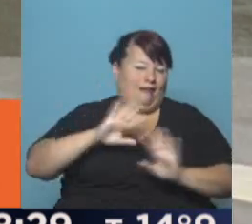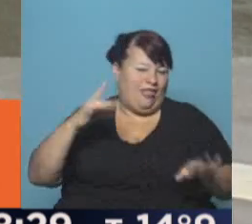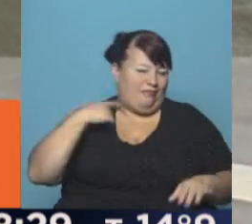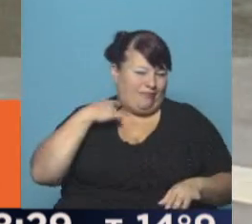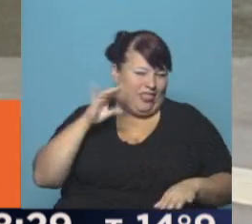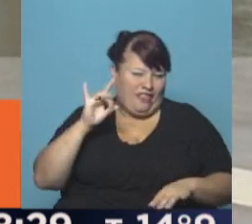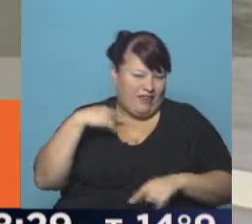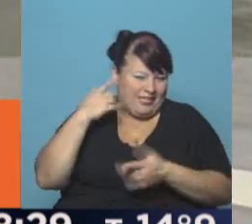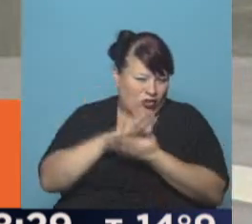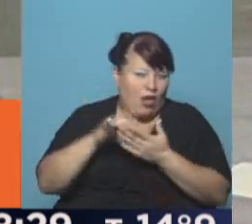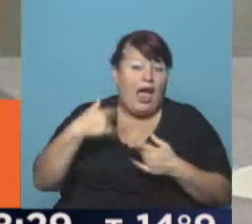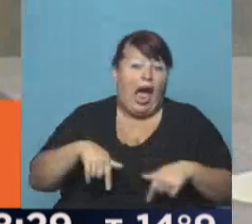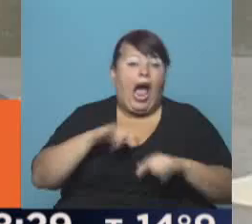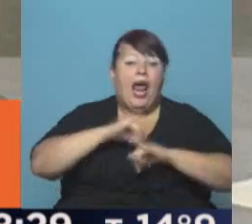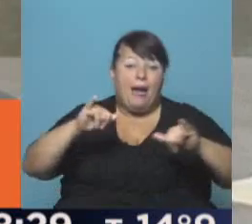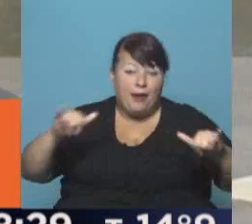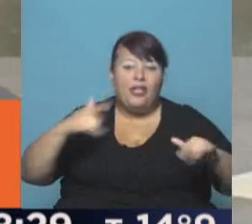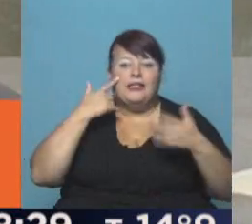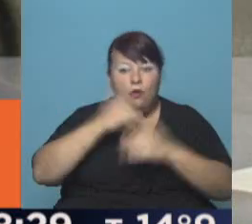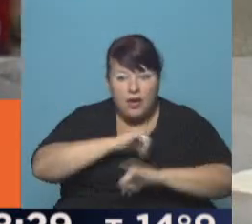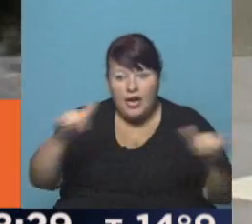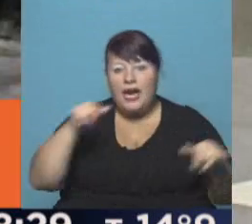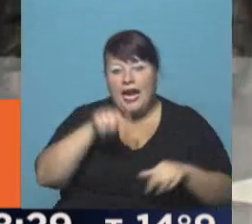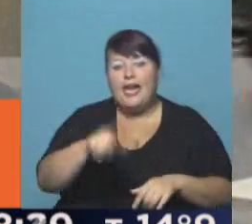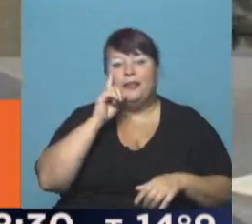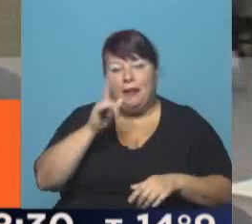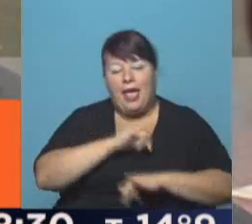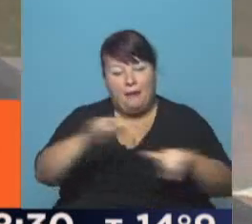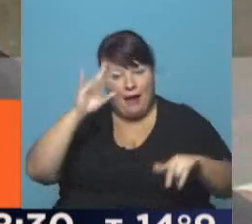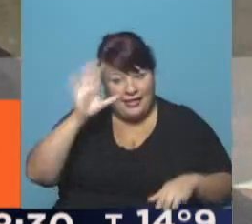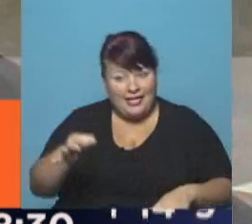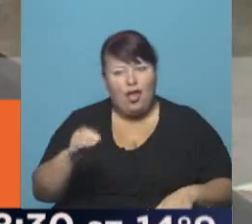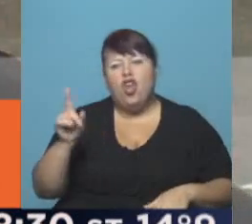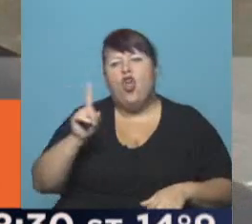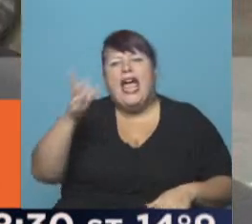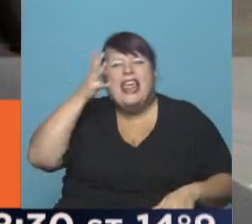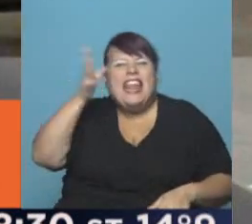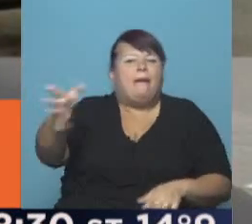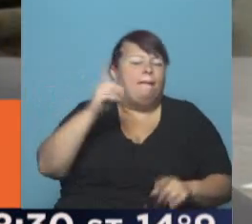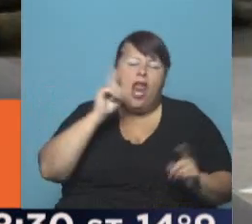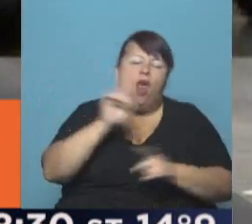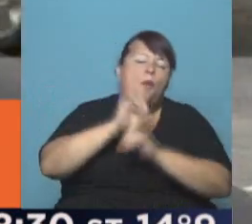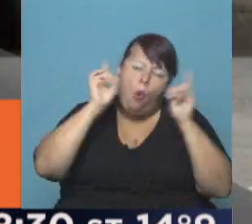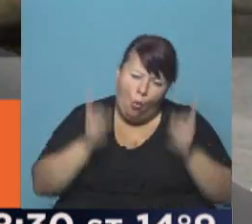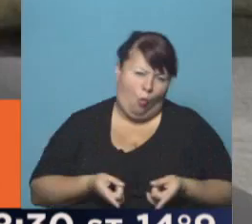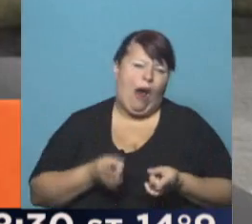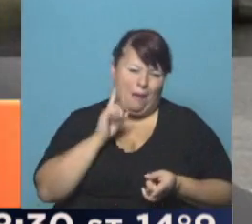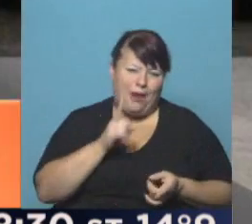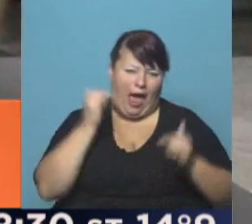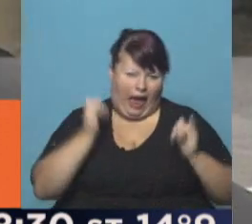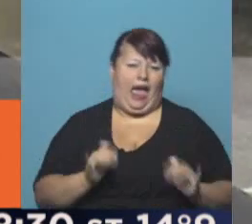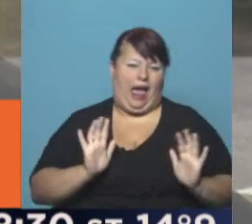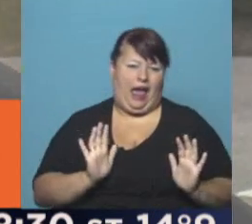uno puede hacer es lo que están haciendo los medios, que es difundir que este producto es peligroso. Repito, no es extremadamente peligroso, pero es